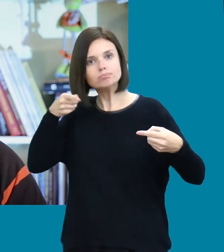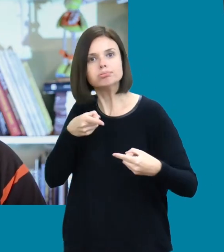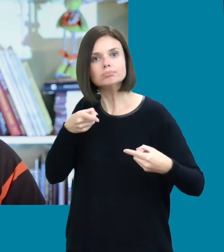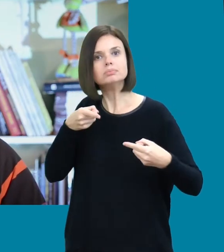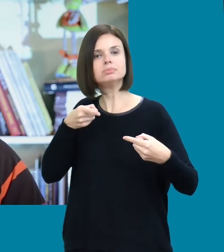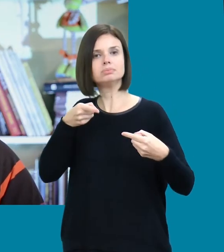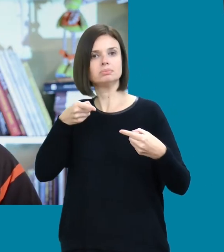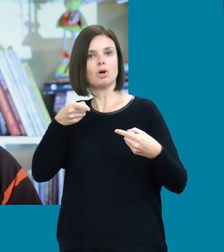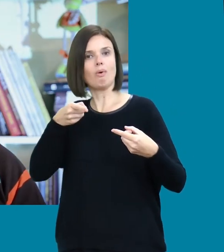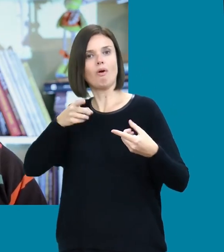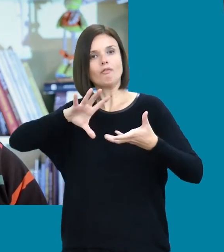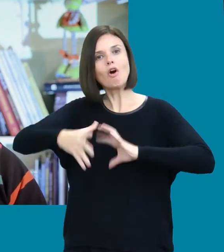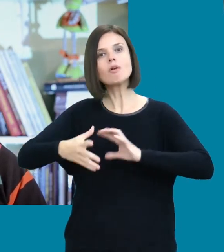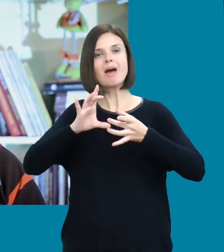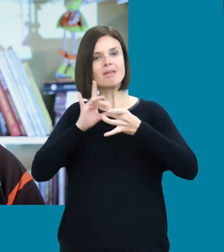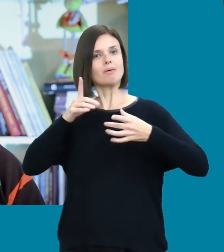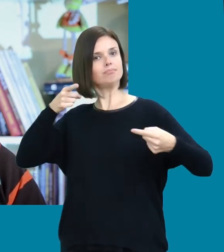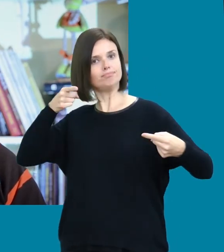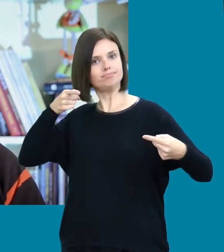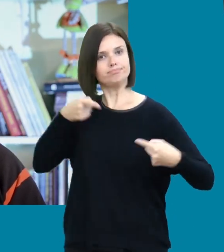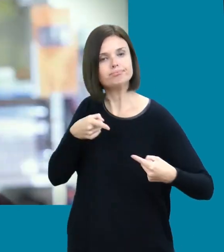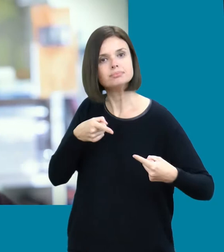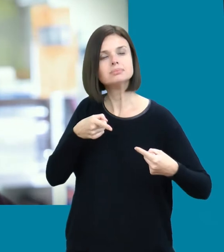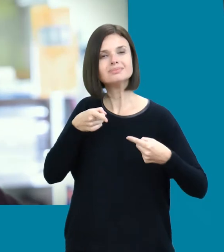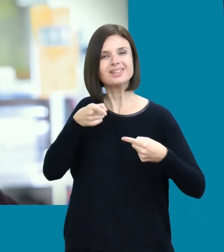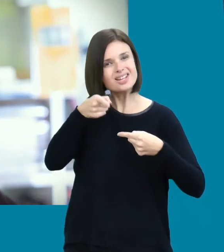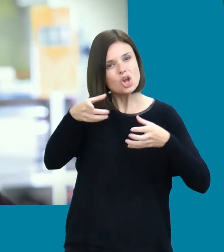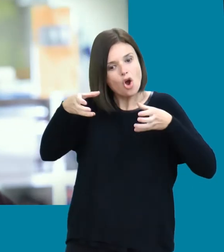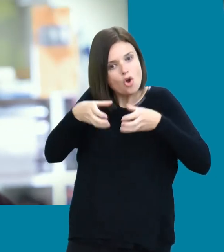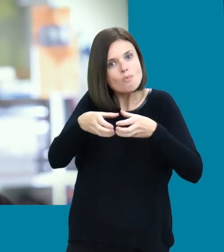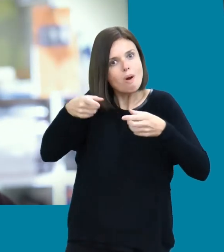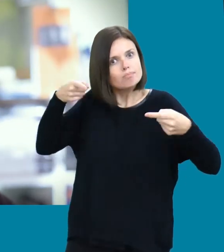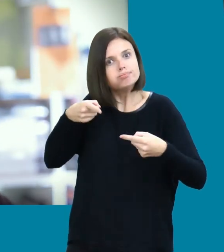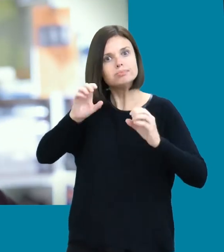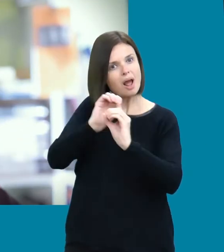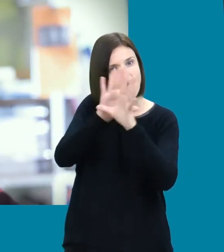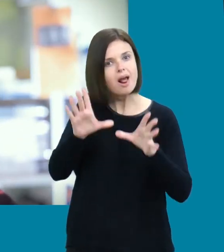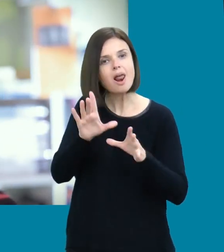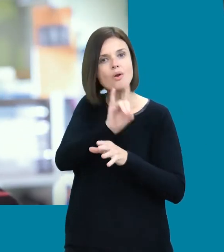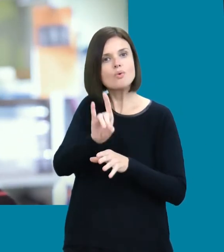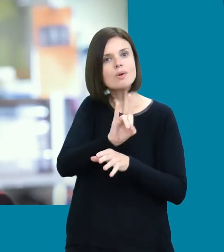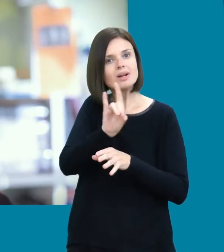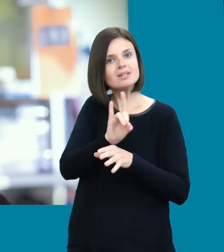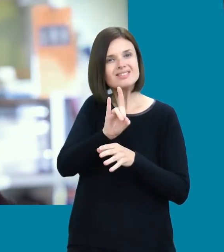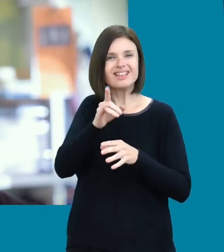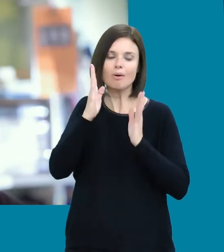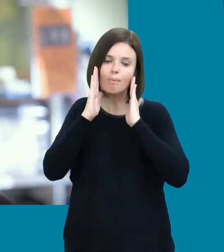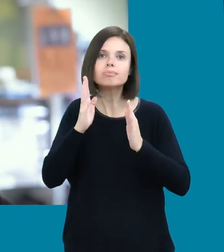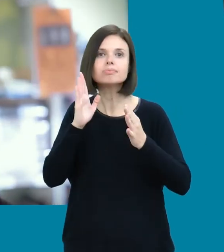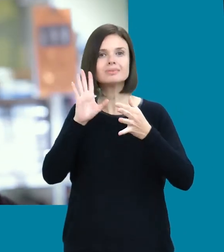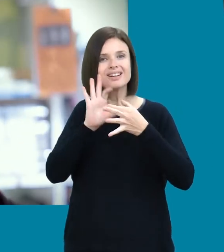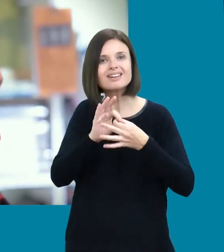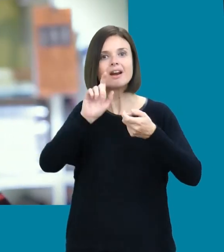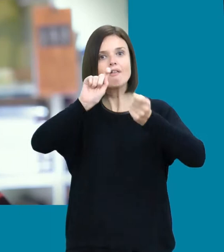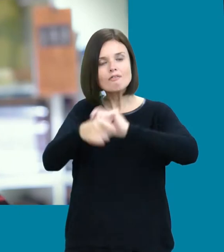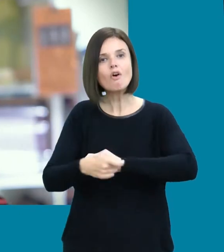que conspiraron contra la democracia en la Argentina, tuvieron bien claro que la universidad y particularmente la reforma eran uno